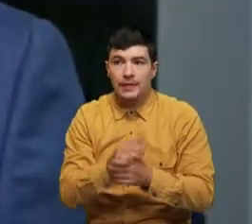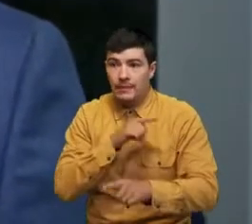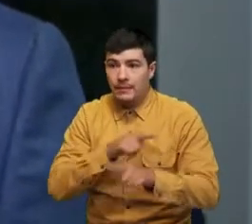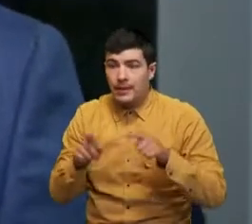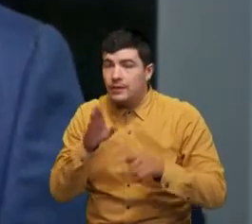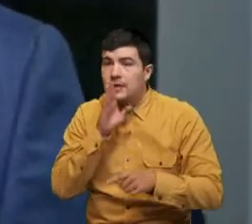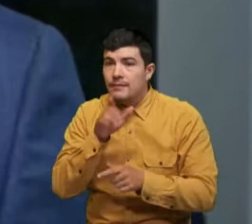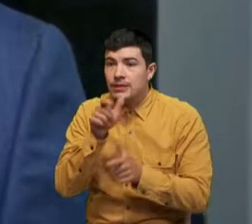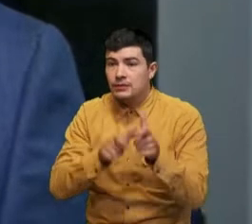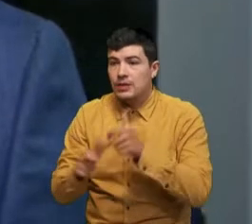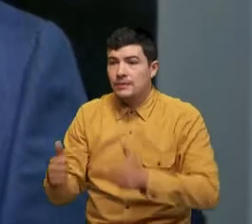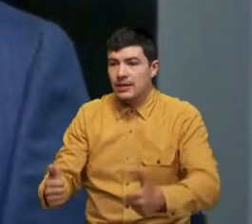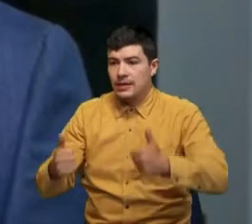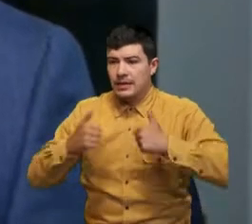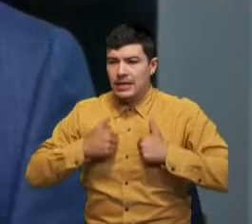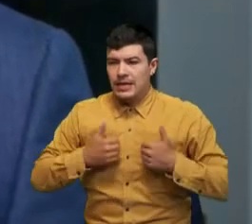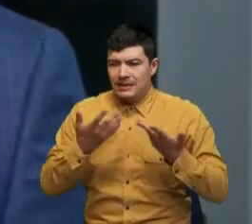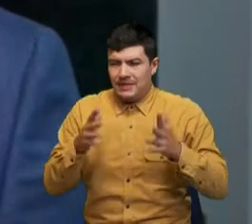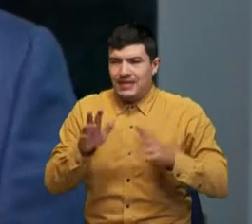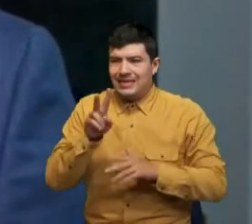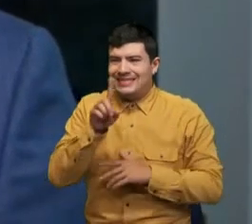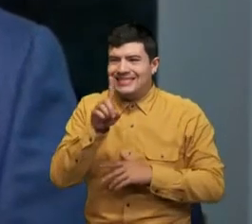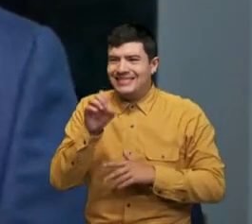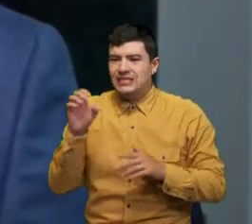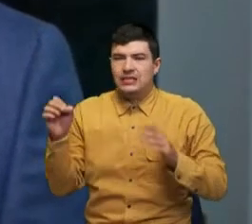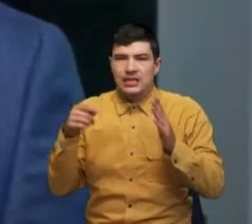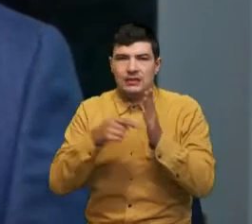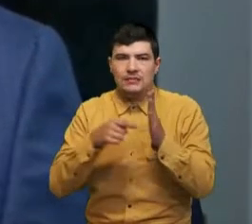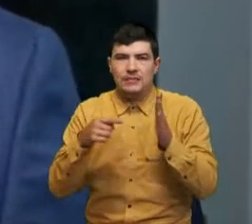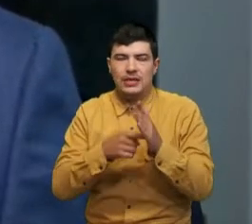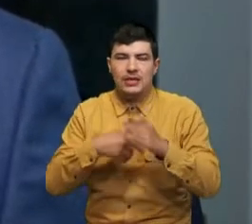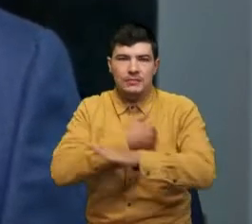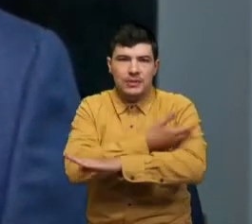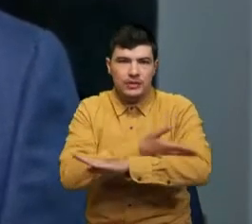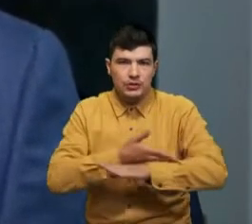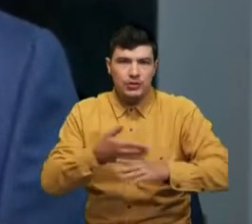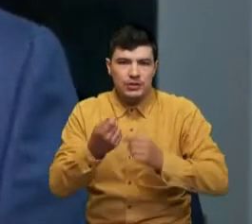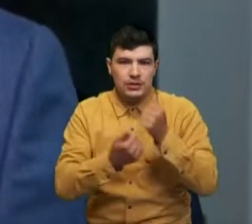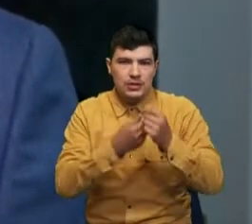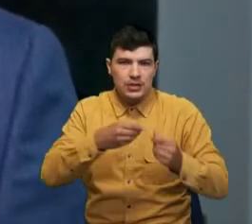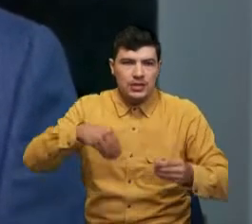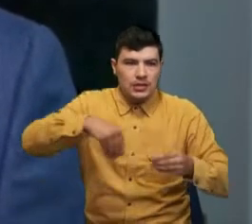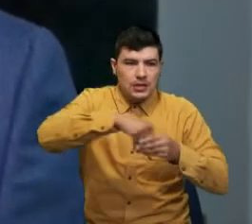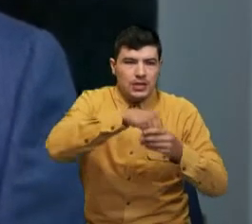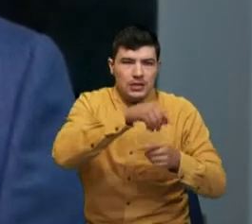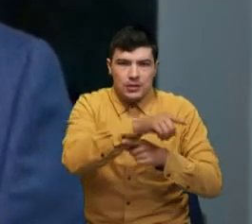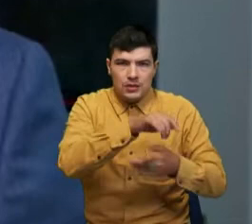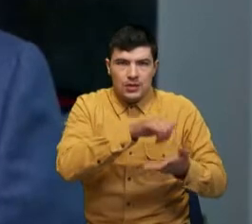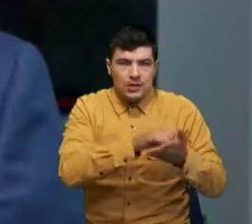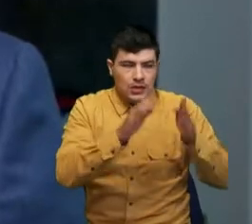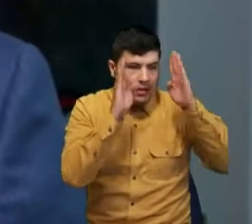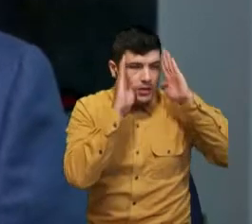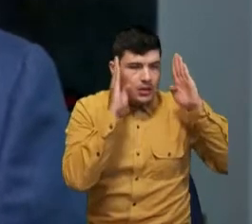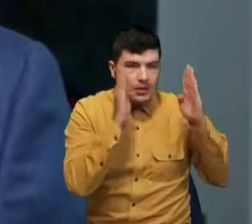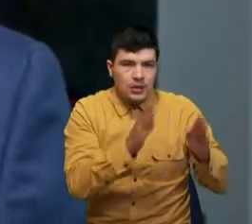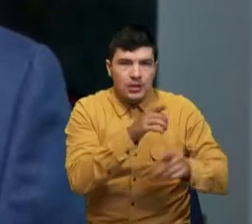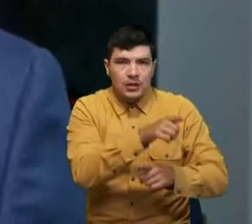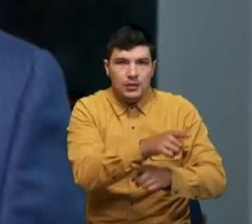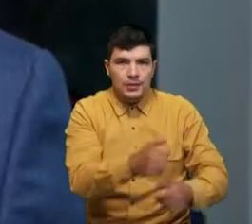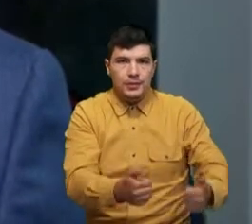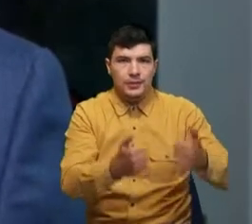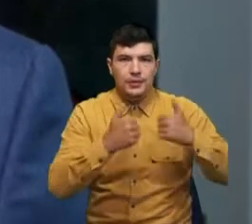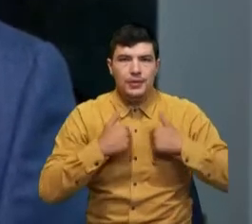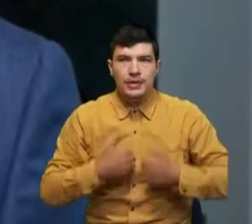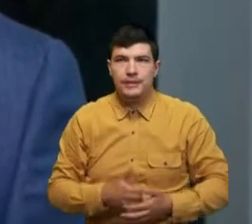es alrededor de unos 100 mil millones de pesos que están dentro de esta dentro de esta cobertura que está este beneficio